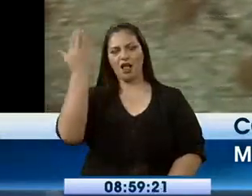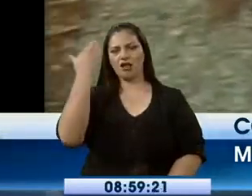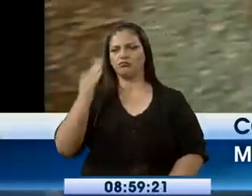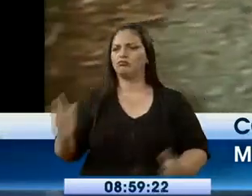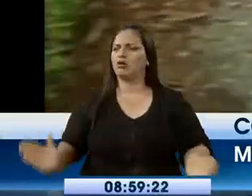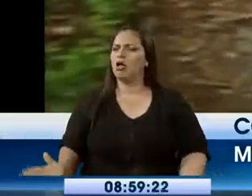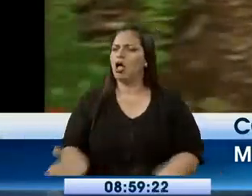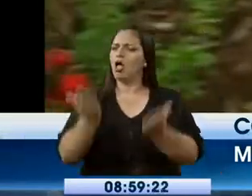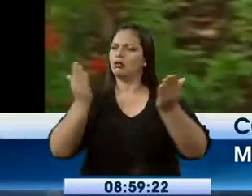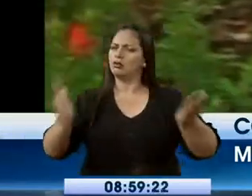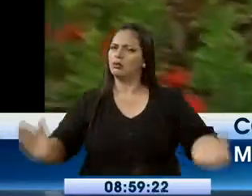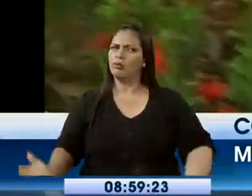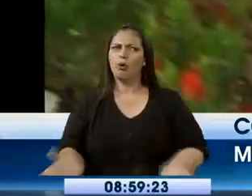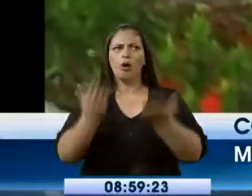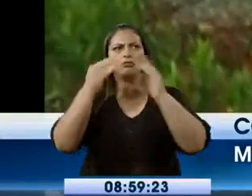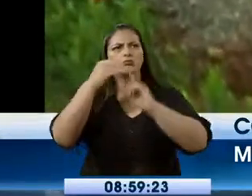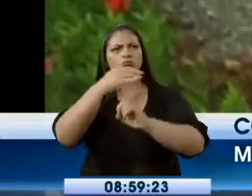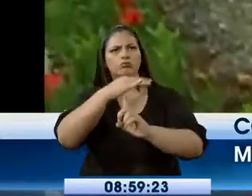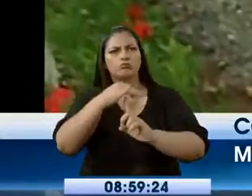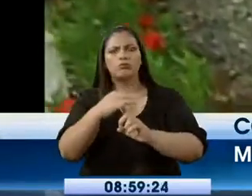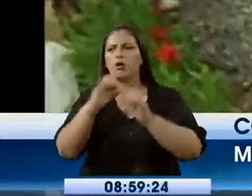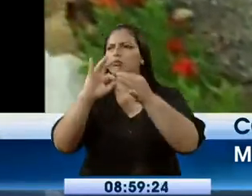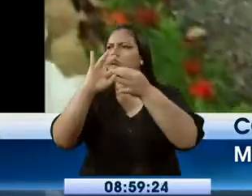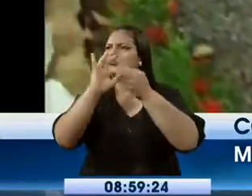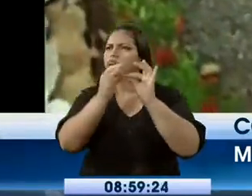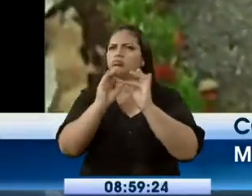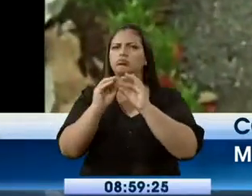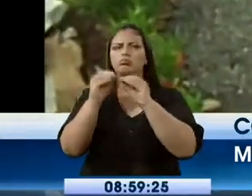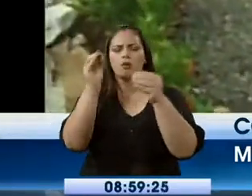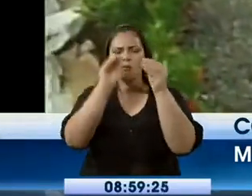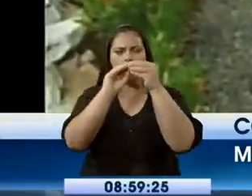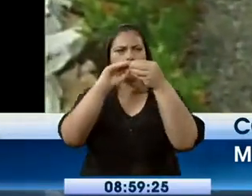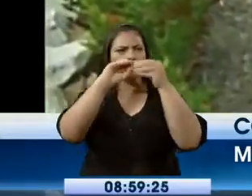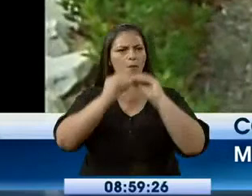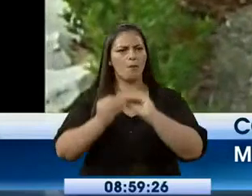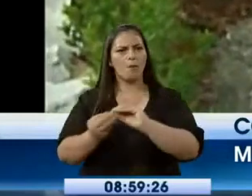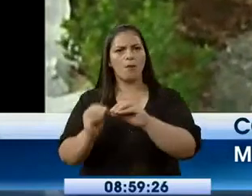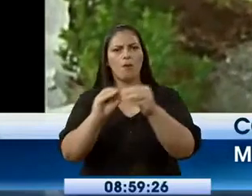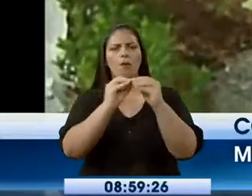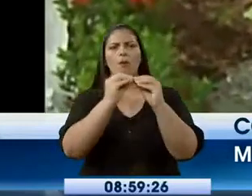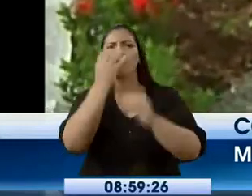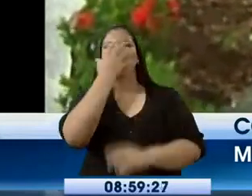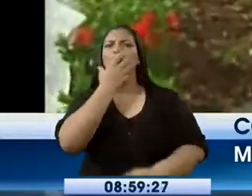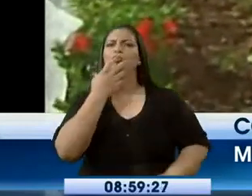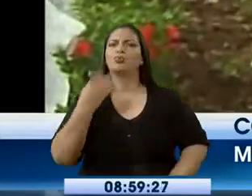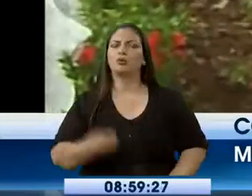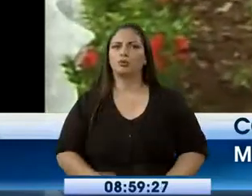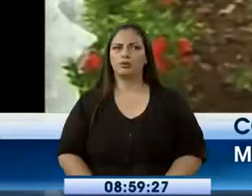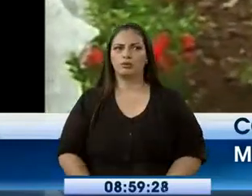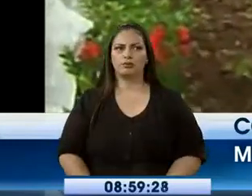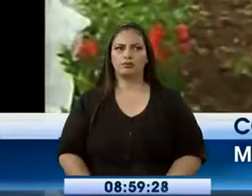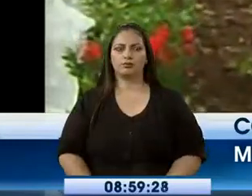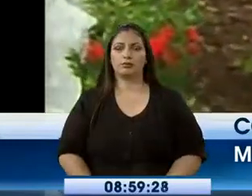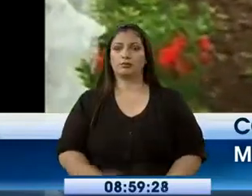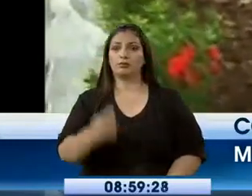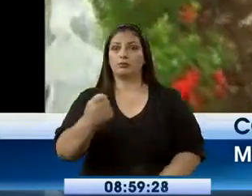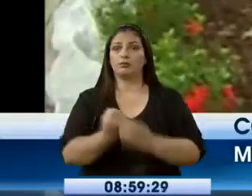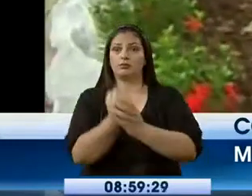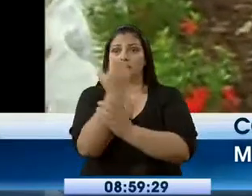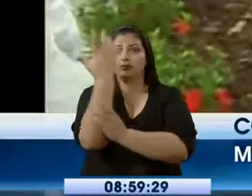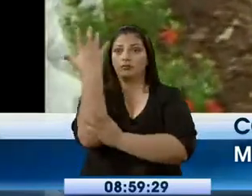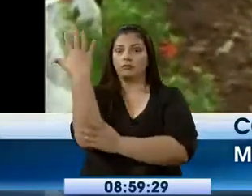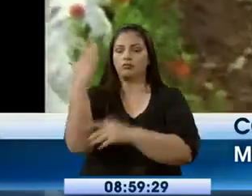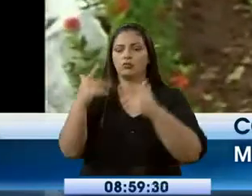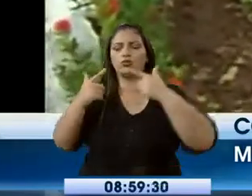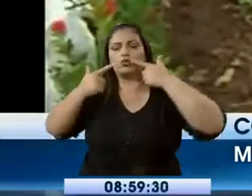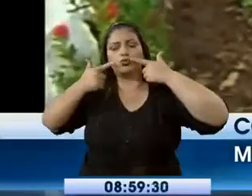libertad. ¿Qué se califica, concejal? Se califica el medio ambiente, por sobre todo, que ellos cuiden las plantas, siembren plantas, porque